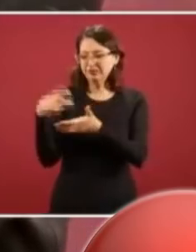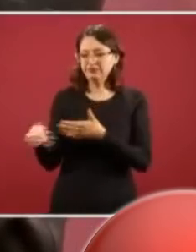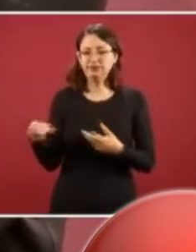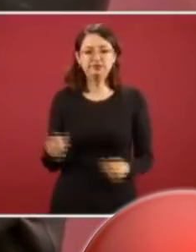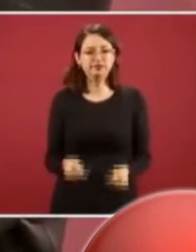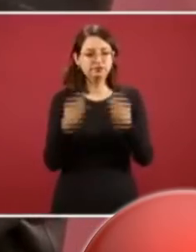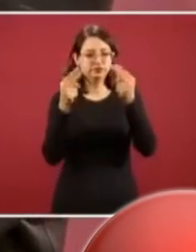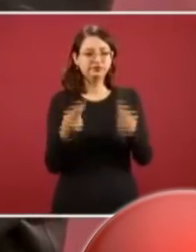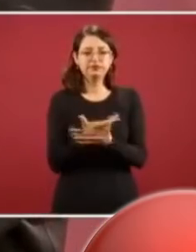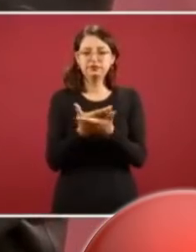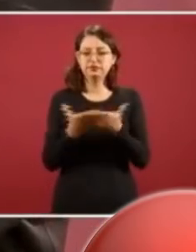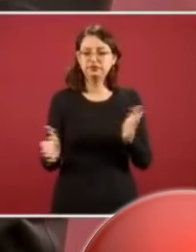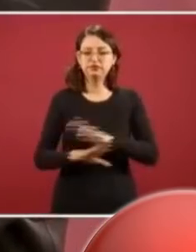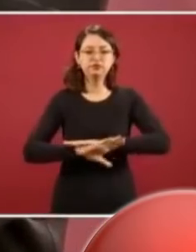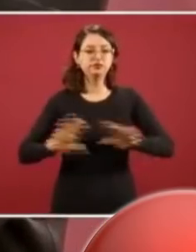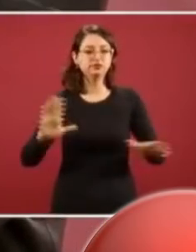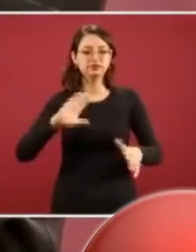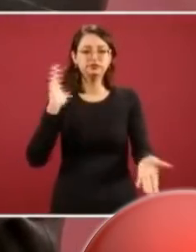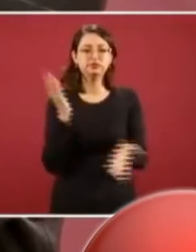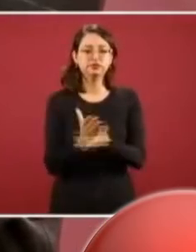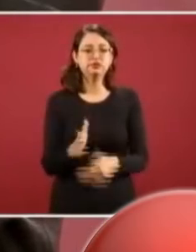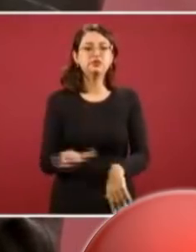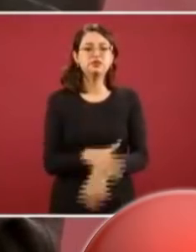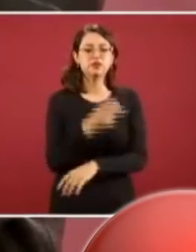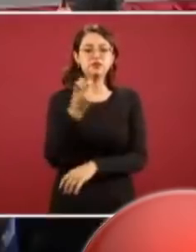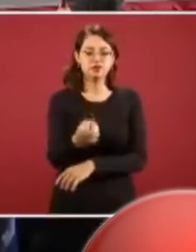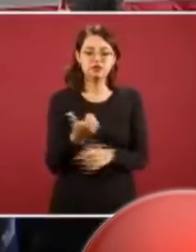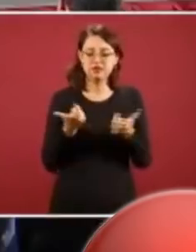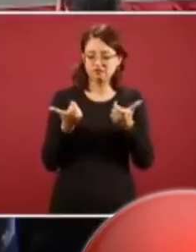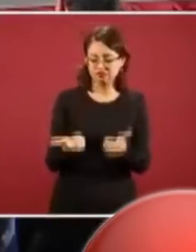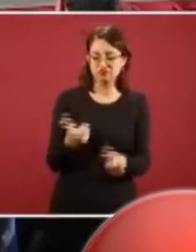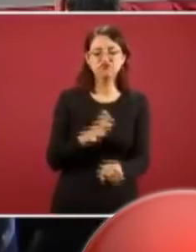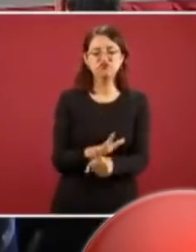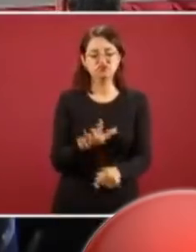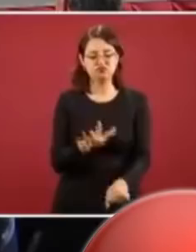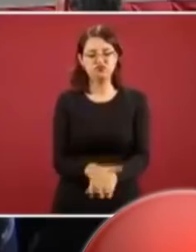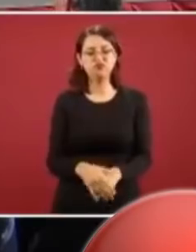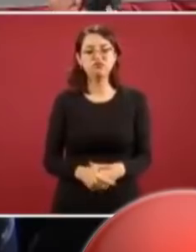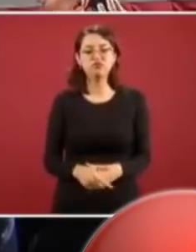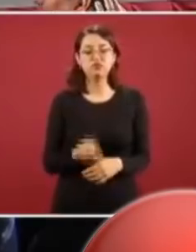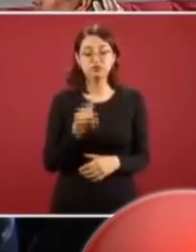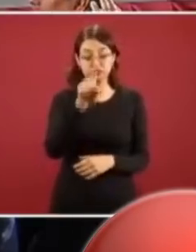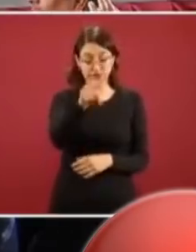ya se terminó y por eso nos rinde el presupuesto. A ver, ella, la que tiene